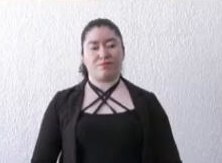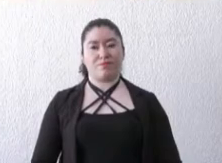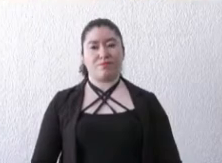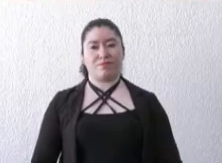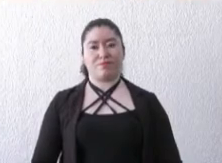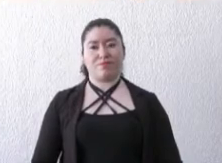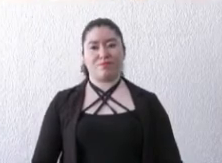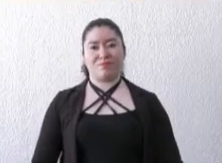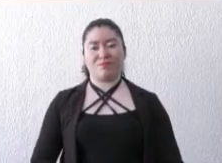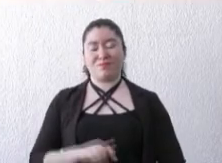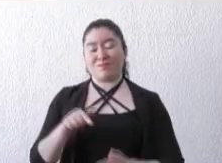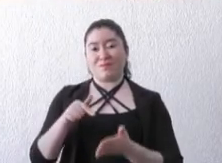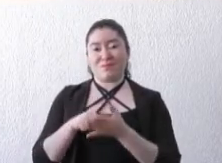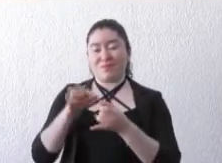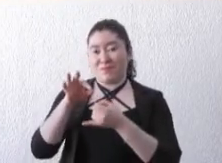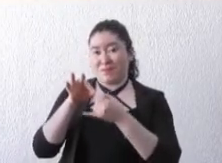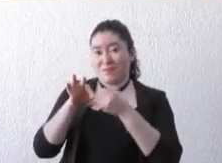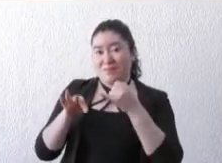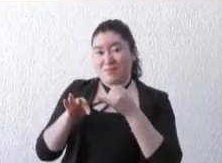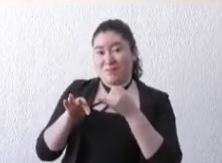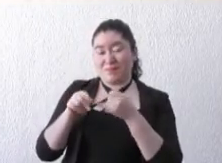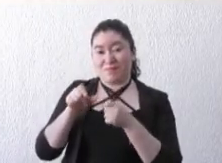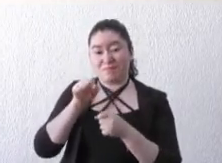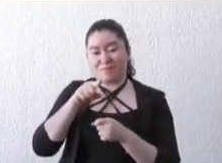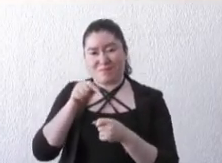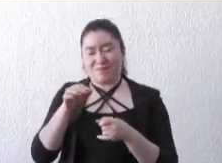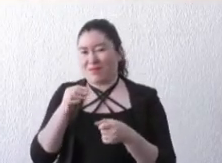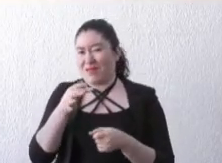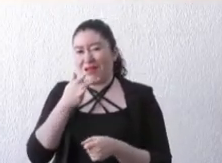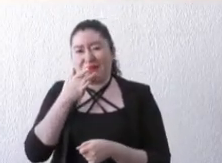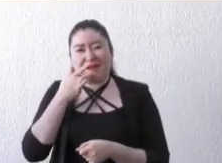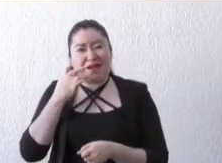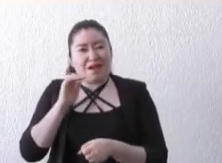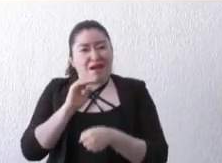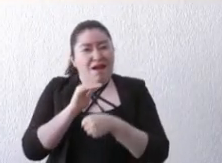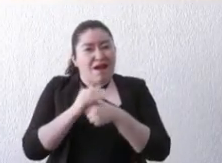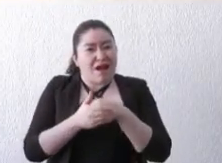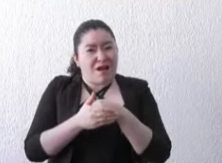así, final, el gobierno de la ciudad... Casi en la parte final de nuestro recorrido,